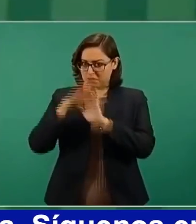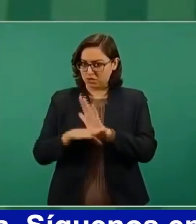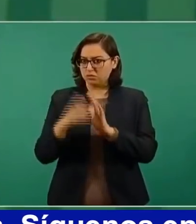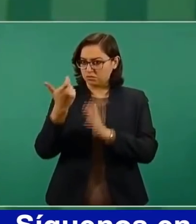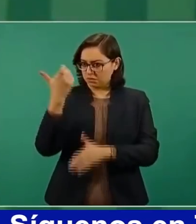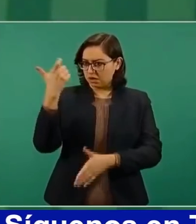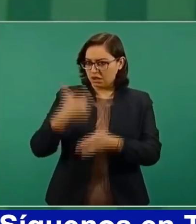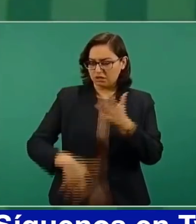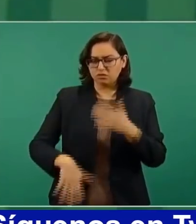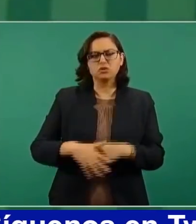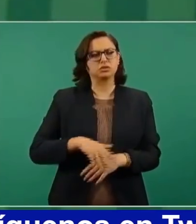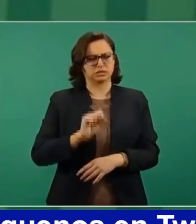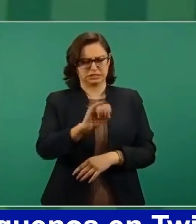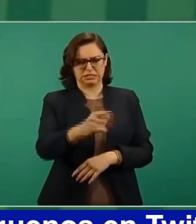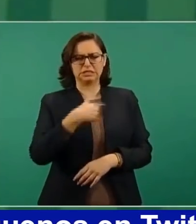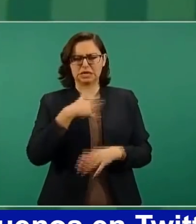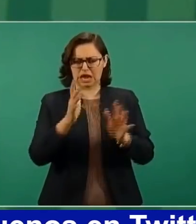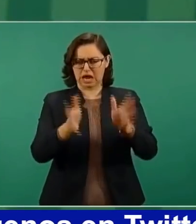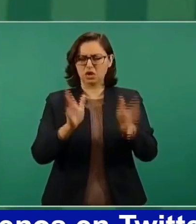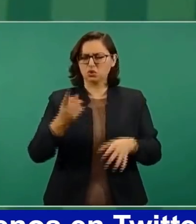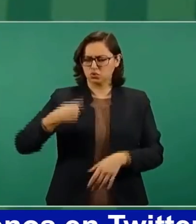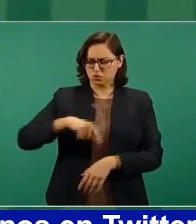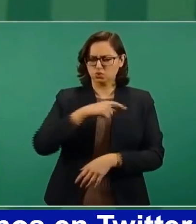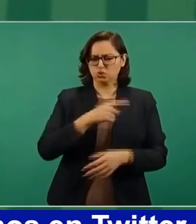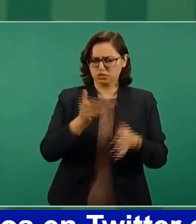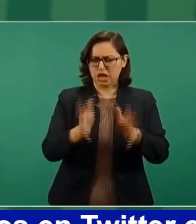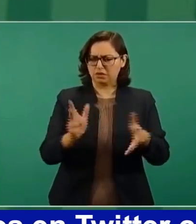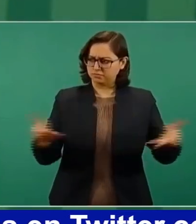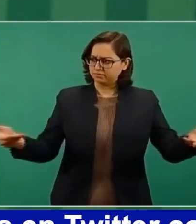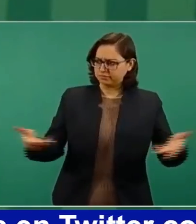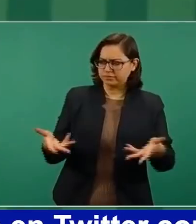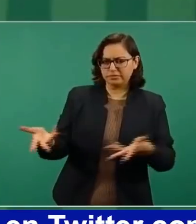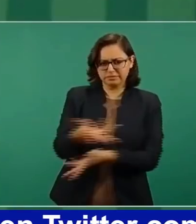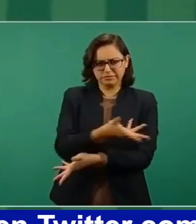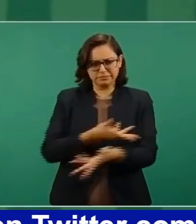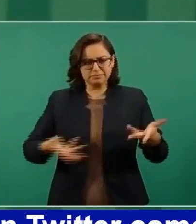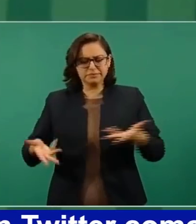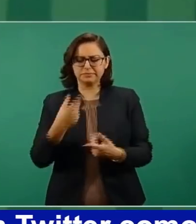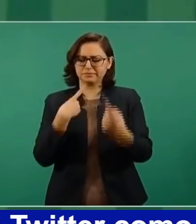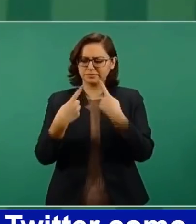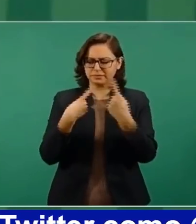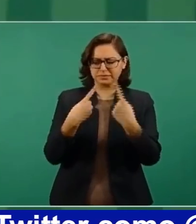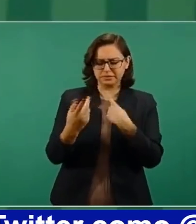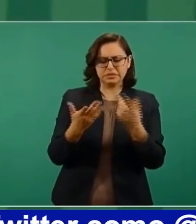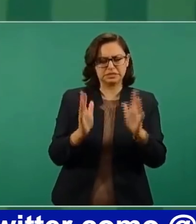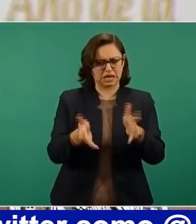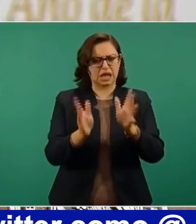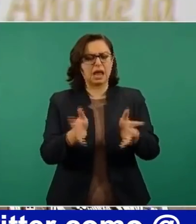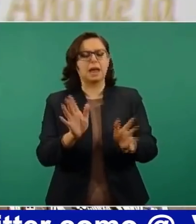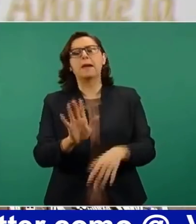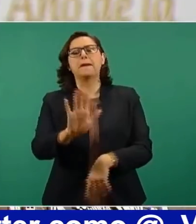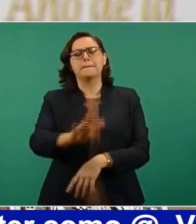Es muy sencillo. Mire, ¿cómo me van a